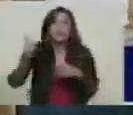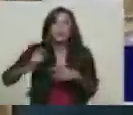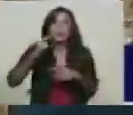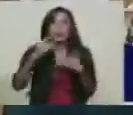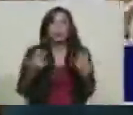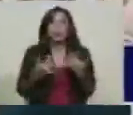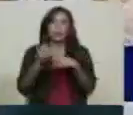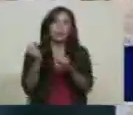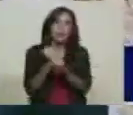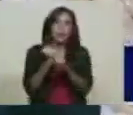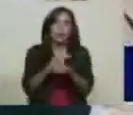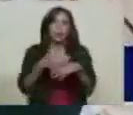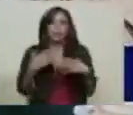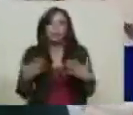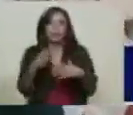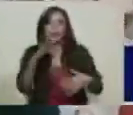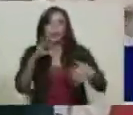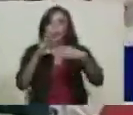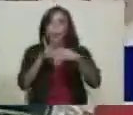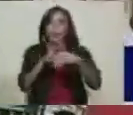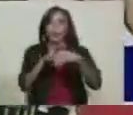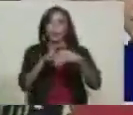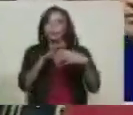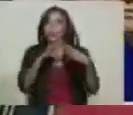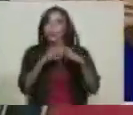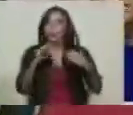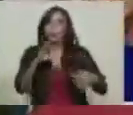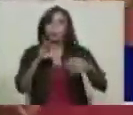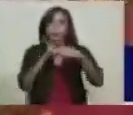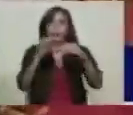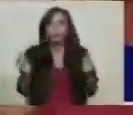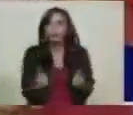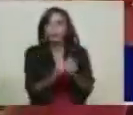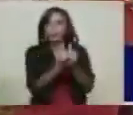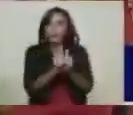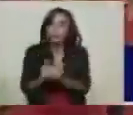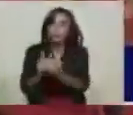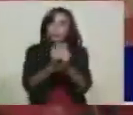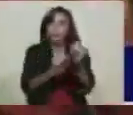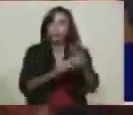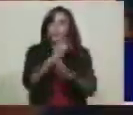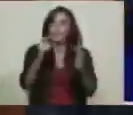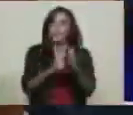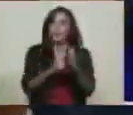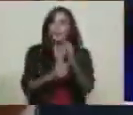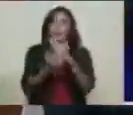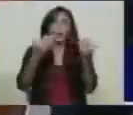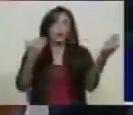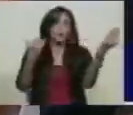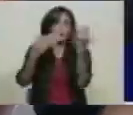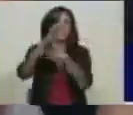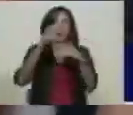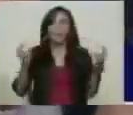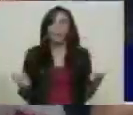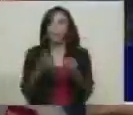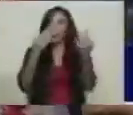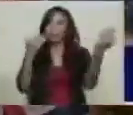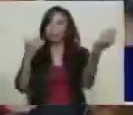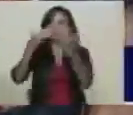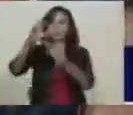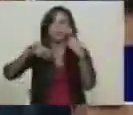es que trabajemos de manera unida y cohesionada para poder lograr y consolidar una contundente victoria de la